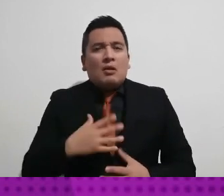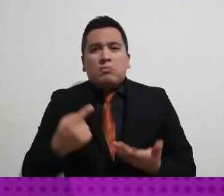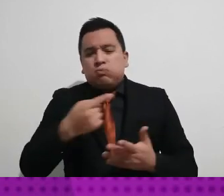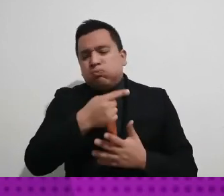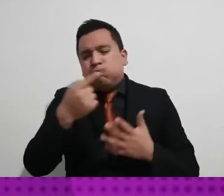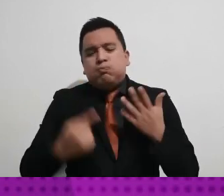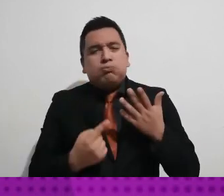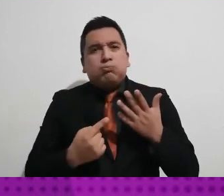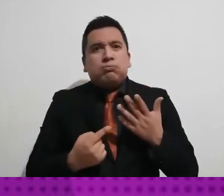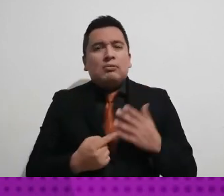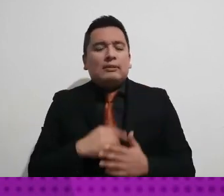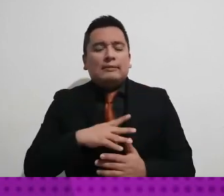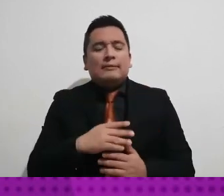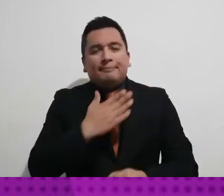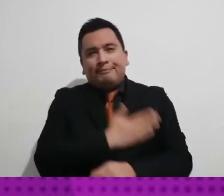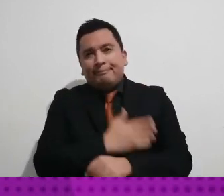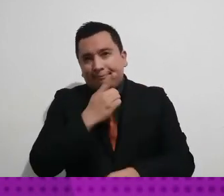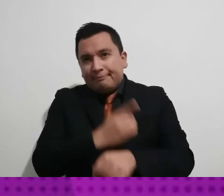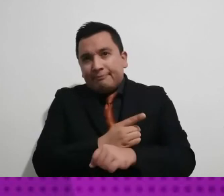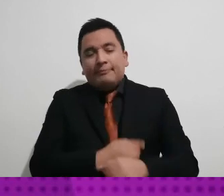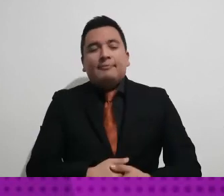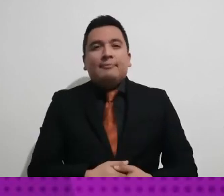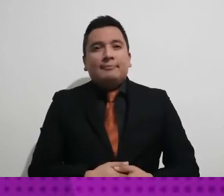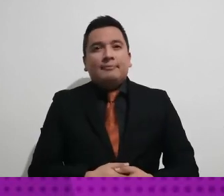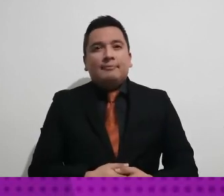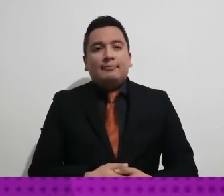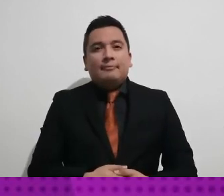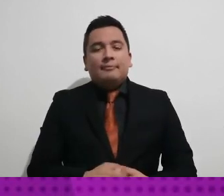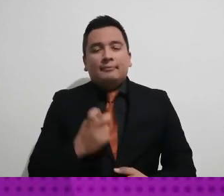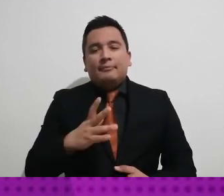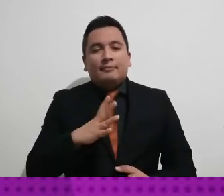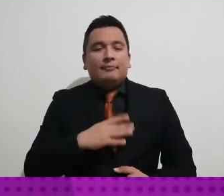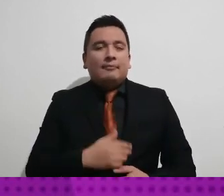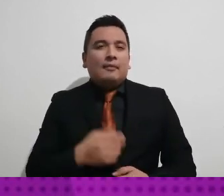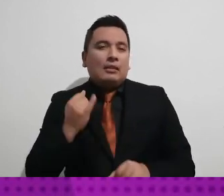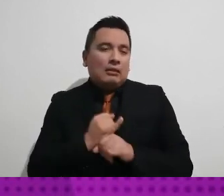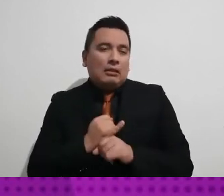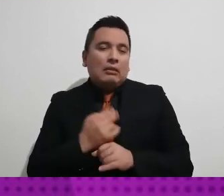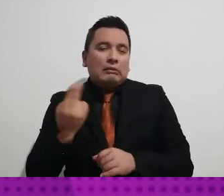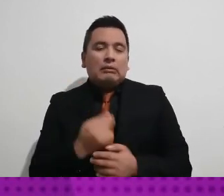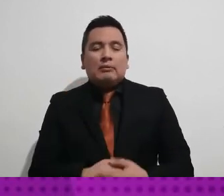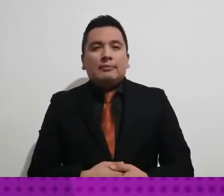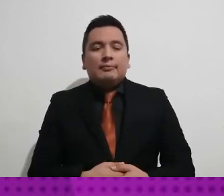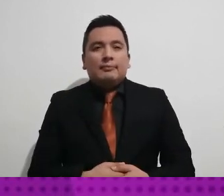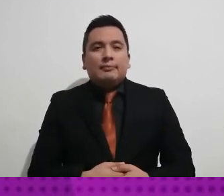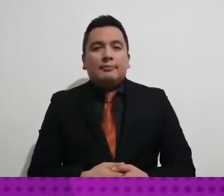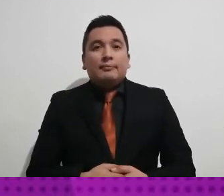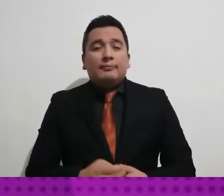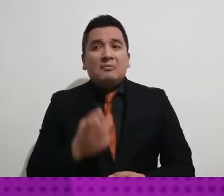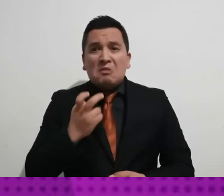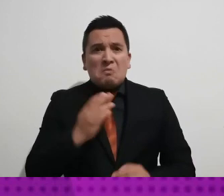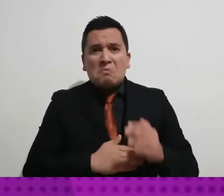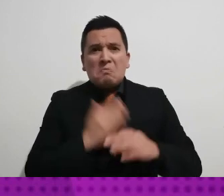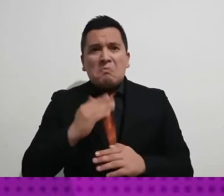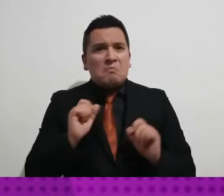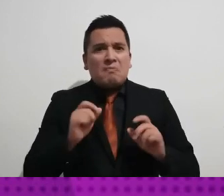con todos los requerimientos de transparencia que exigen estas plataformas digitales. Entonces, pues